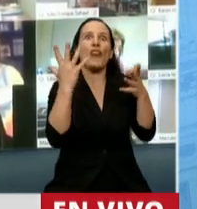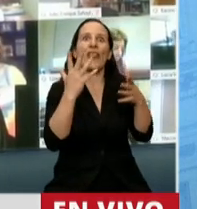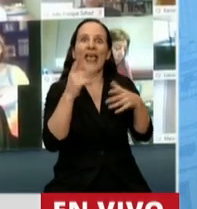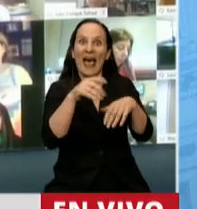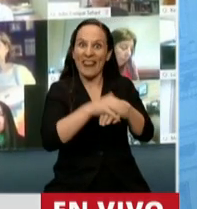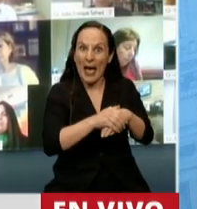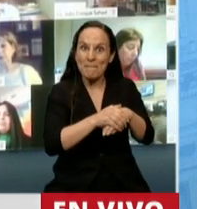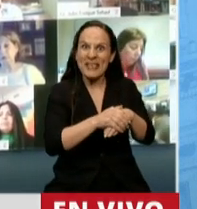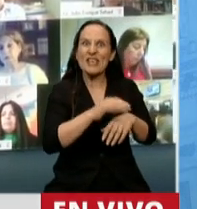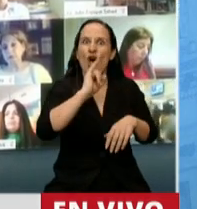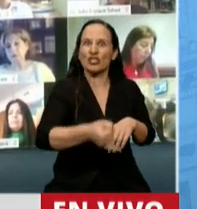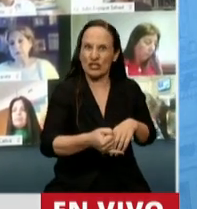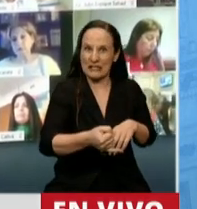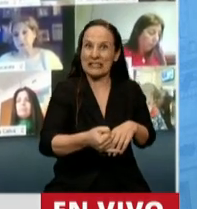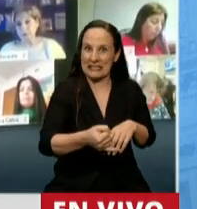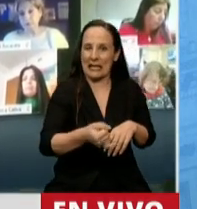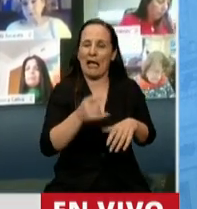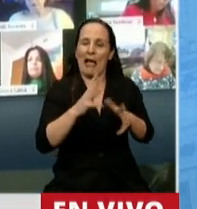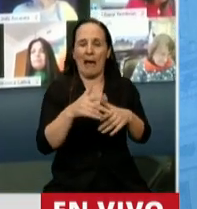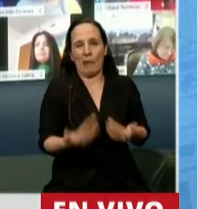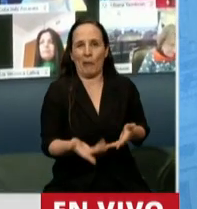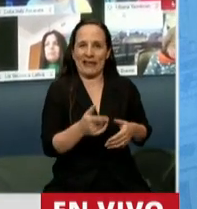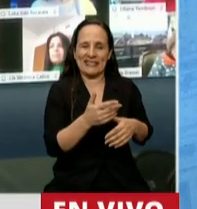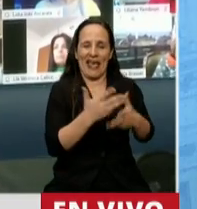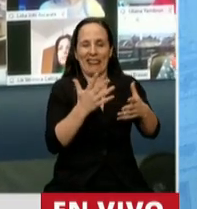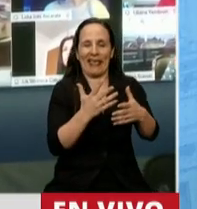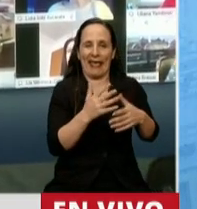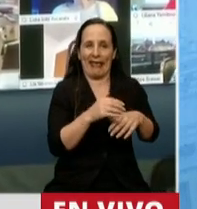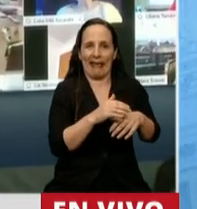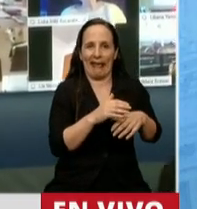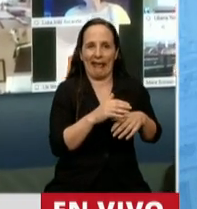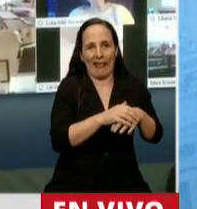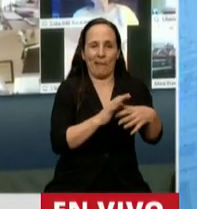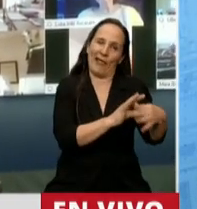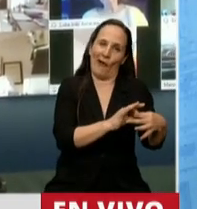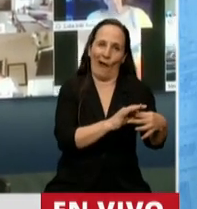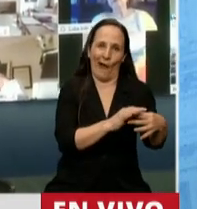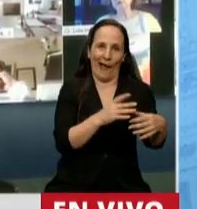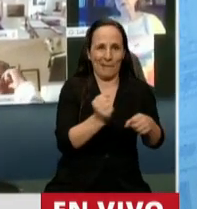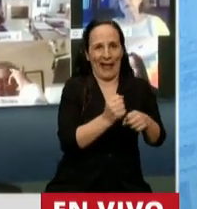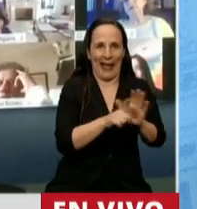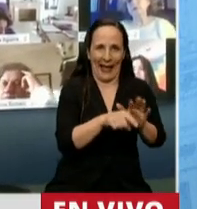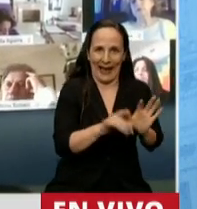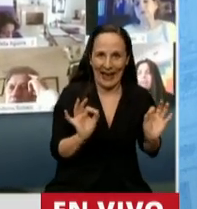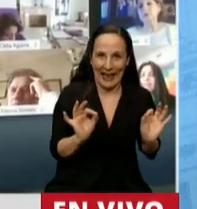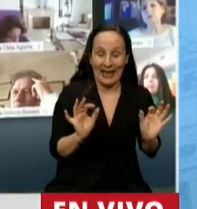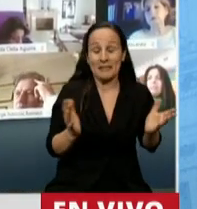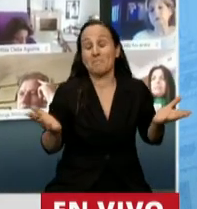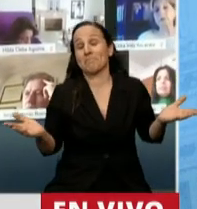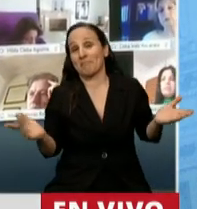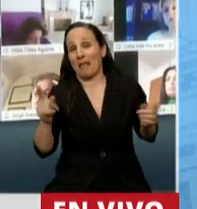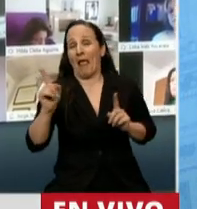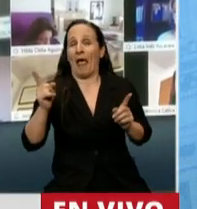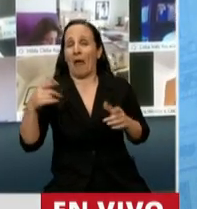quedaba justo como ni los dedos y a pesar de que se pueden usar el vinito palabra para desdibujar